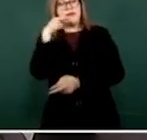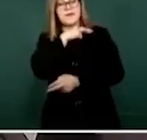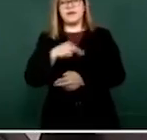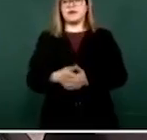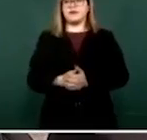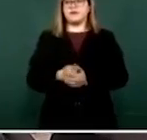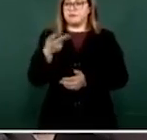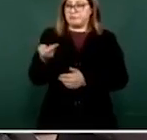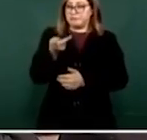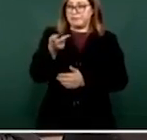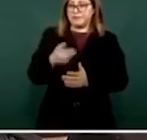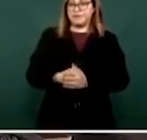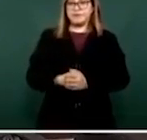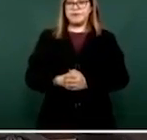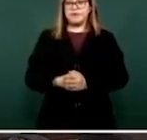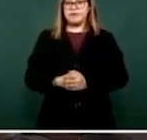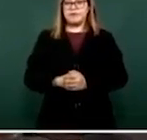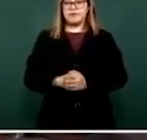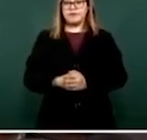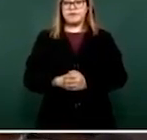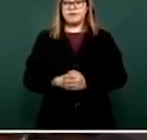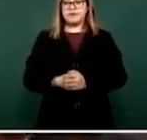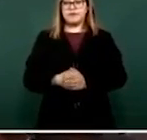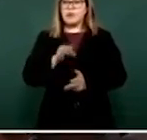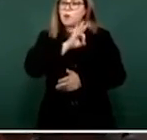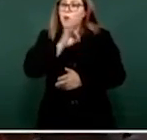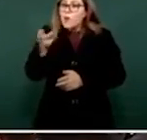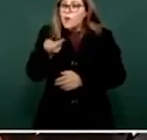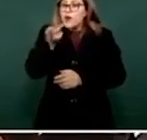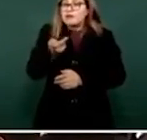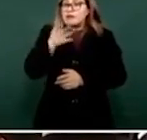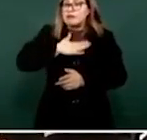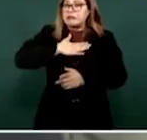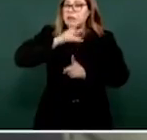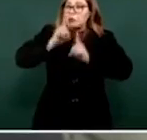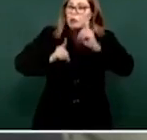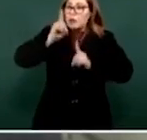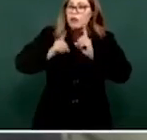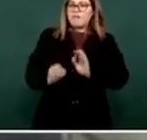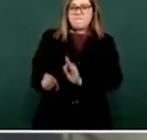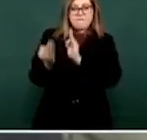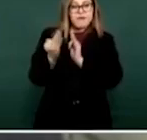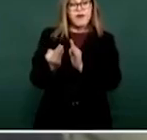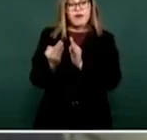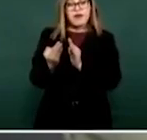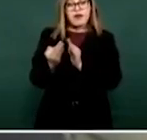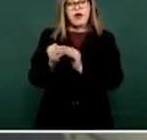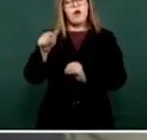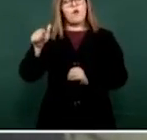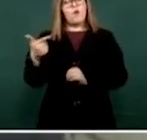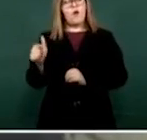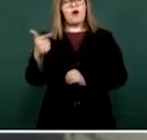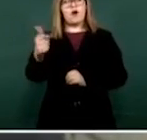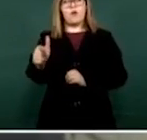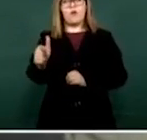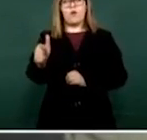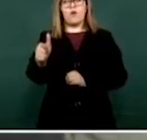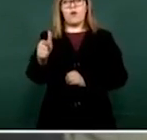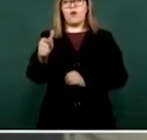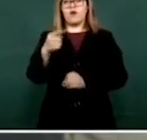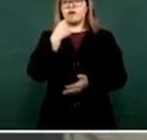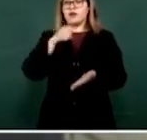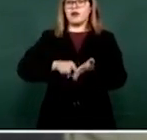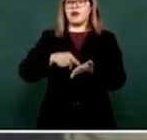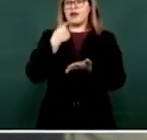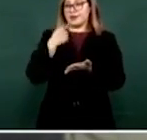Joven, adelante. Nada más si puede despejar la duda de un enfrentamiento en Celaya, Guanajuato, que se presentó ayer, si